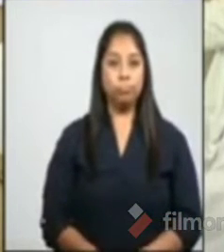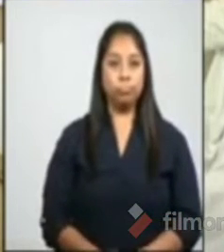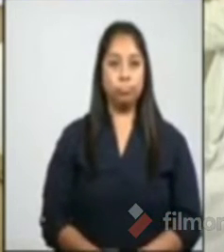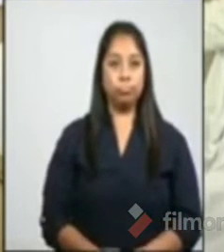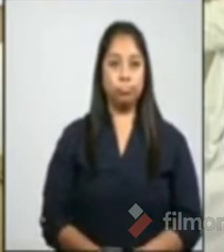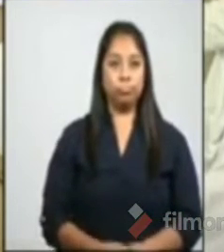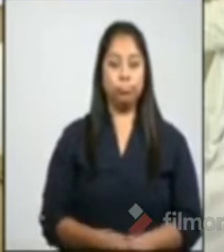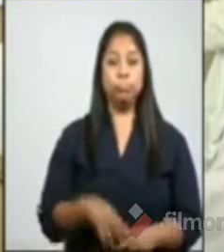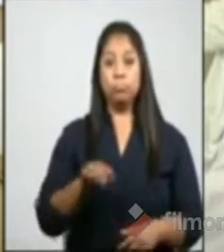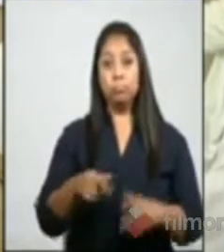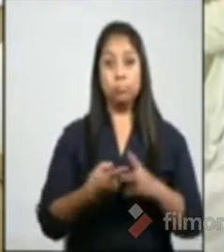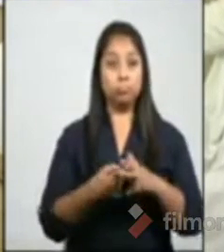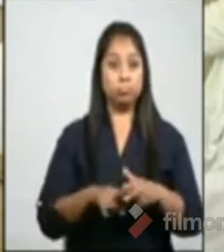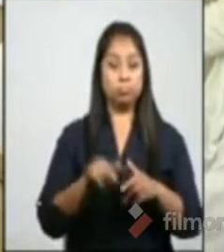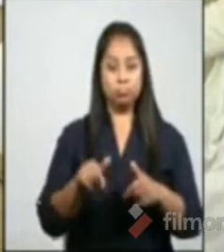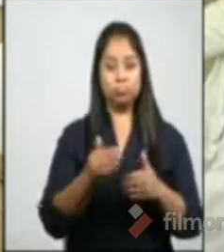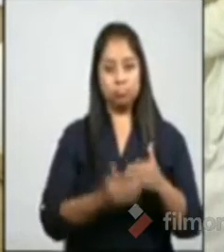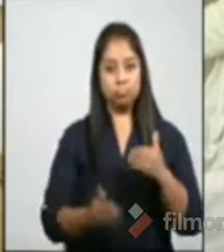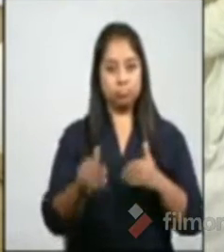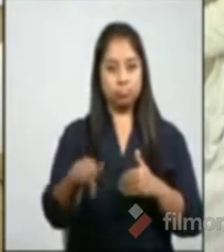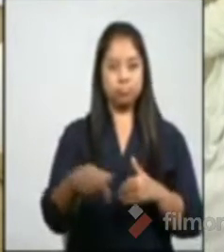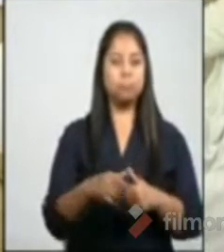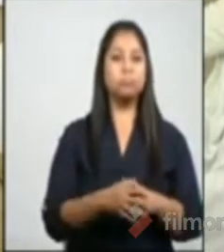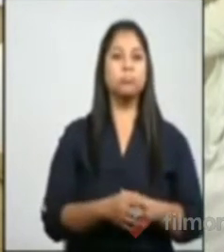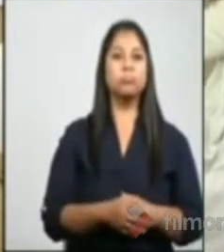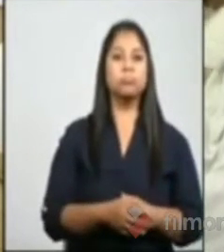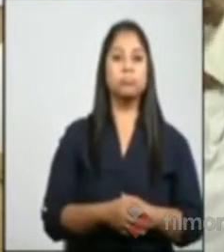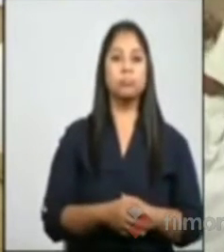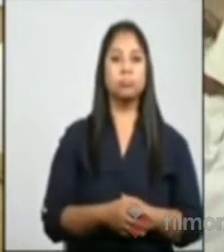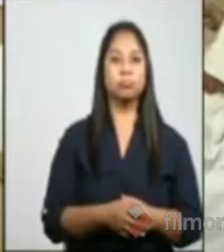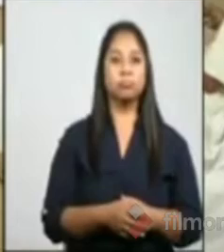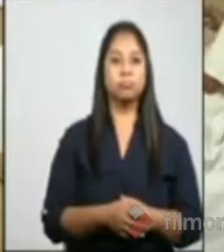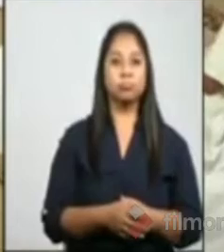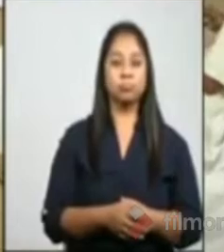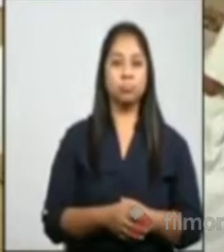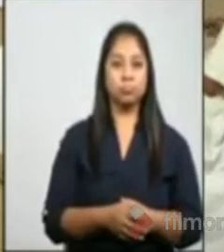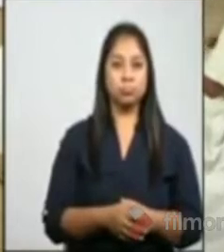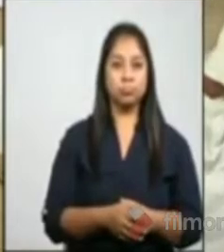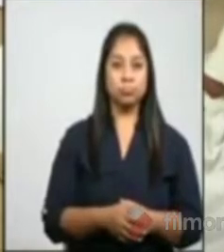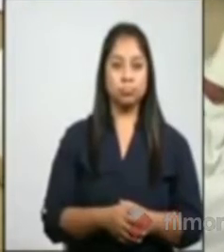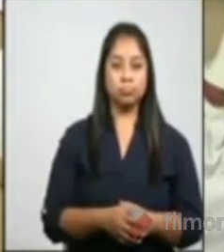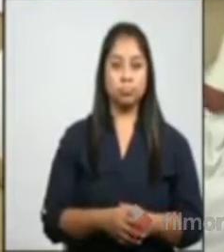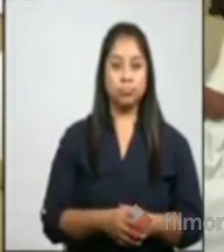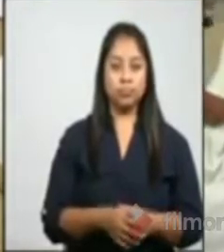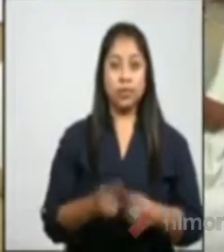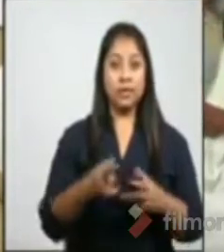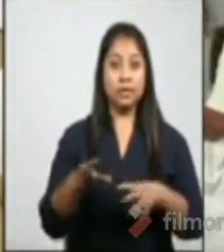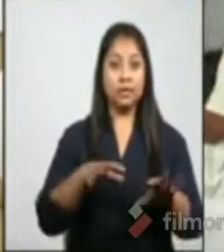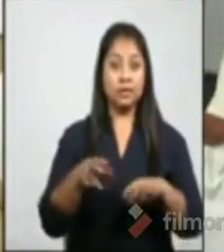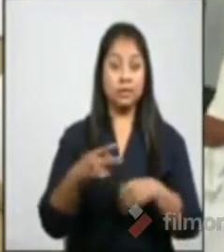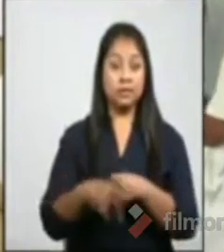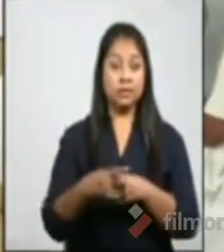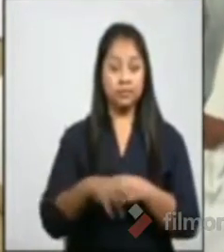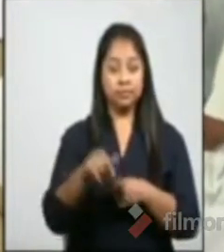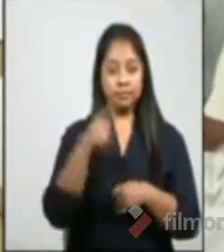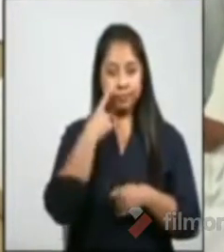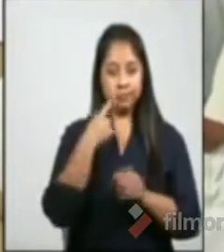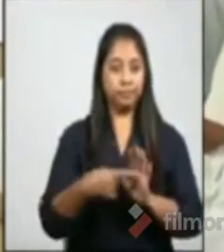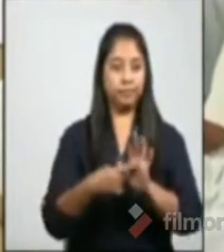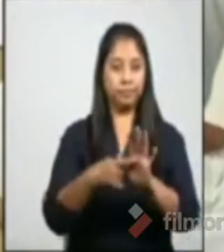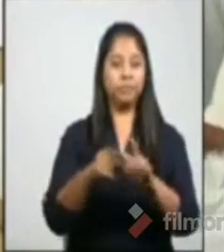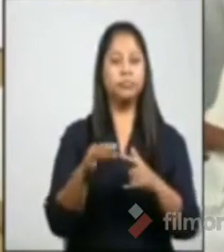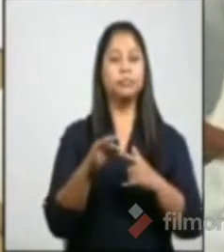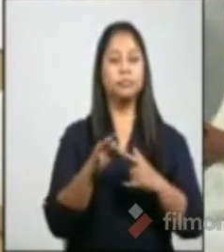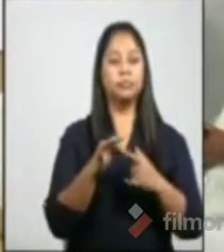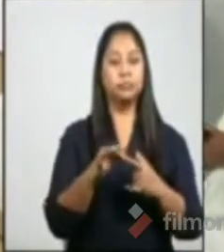Vamos a iniciar nuestro programa de esta mañana, ya tarde. Y lo vamos a hacer de una manera en